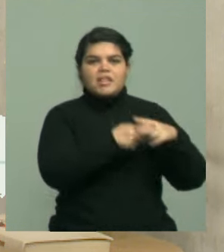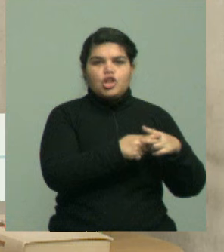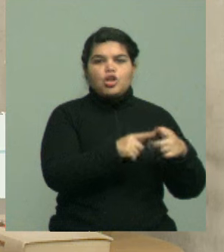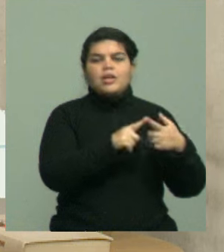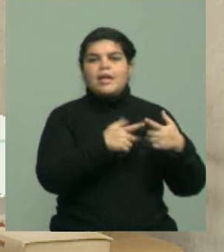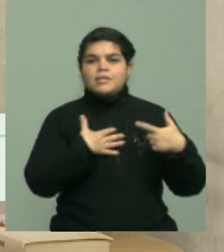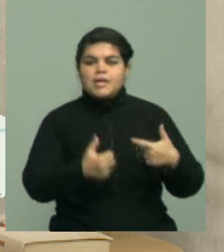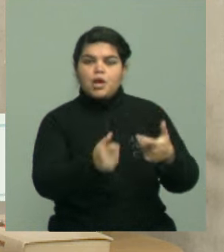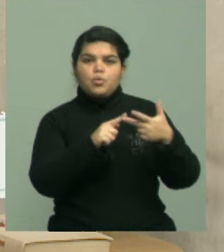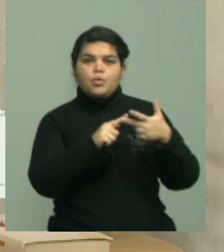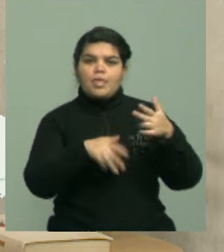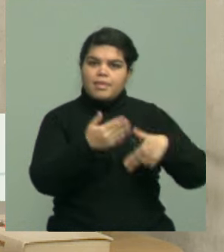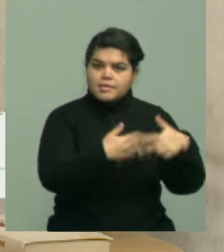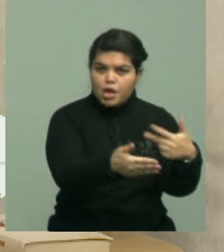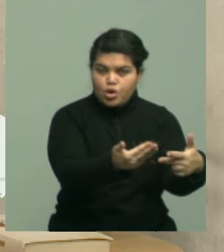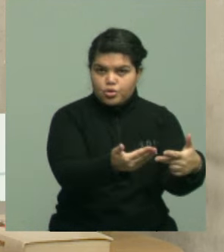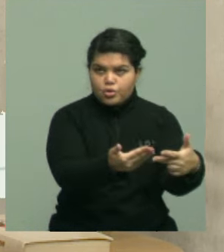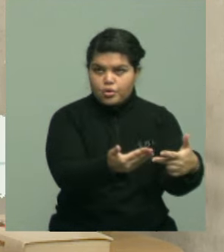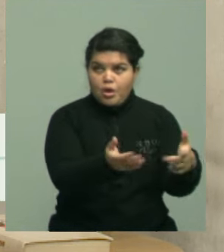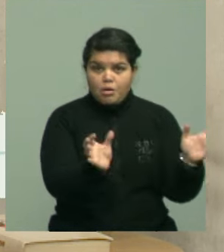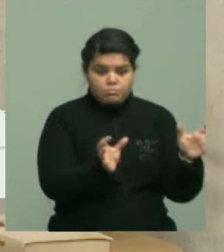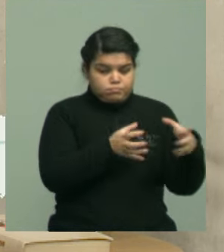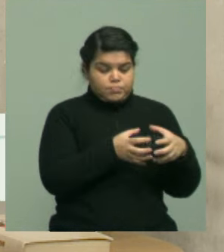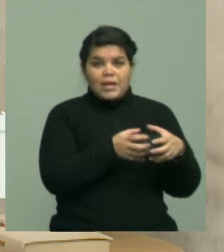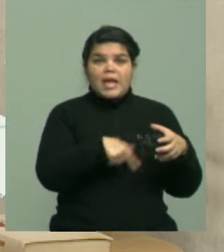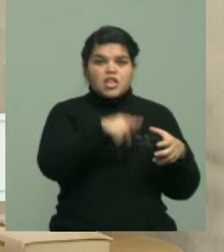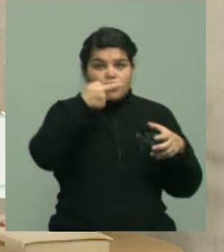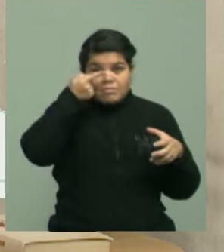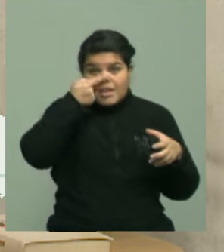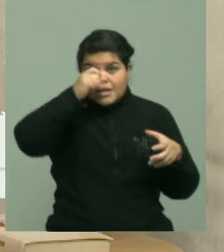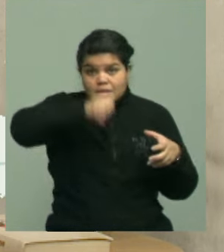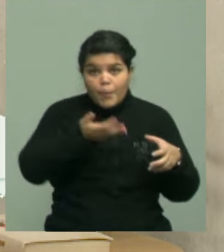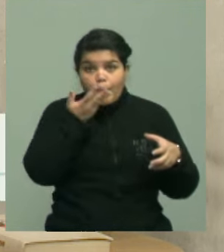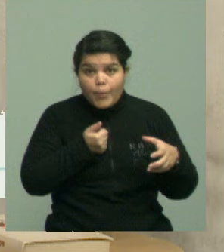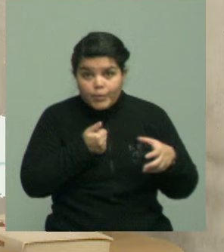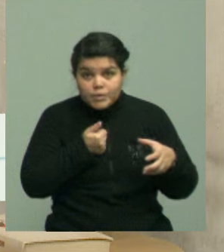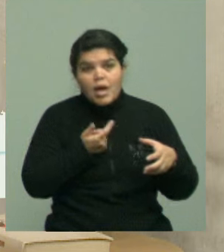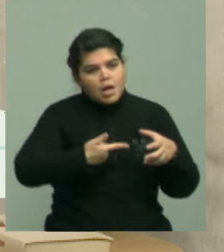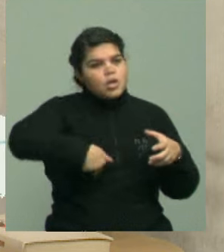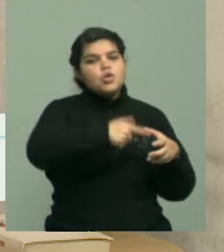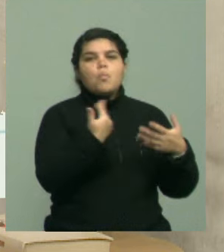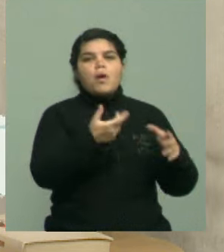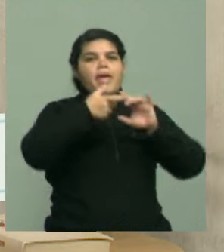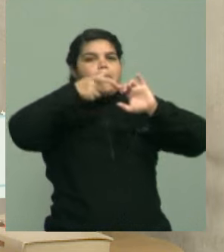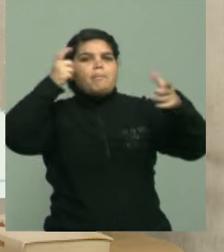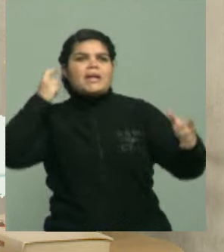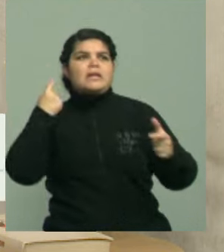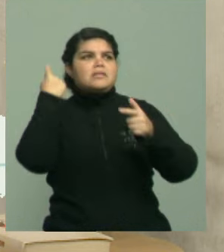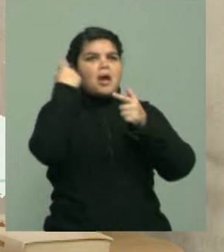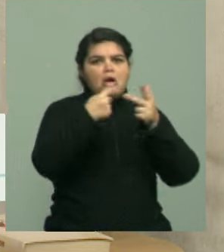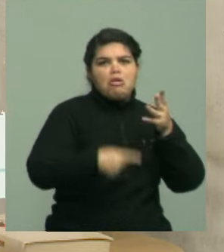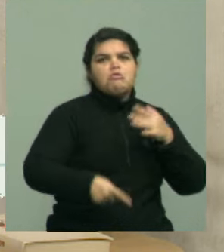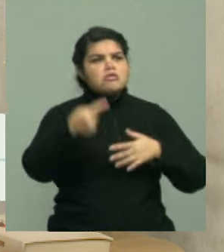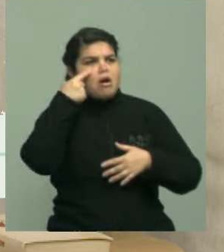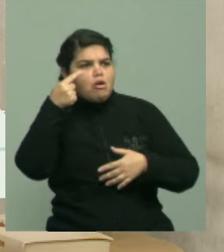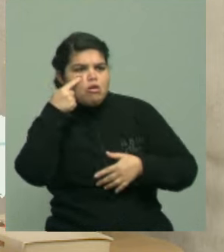salud, uh-huh, desarrollo, entre grupos de personas interesadas que puedan aportar todos sus conocimientos